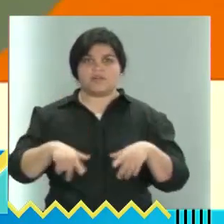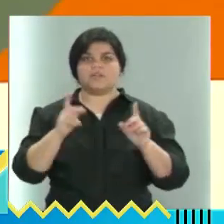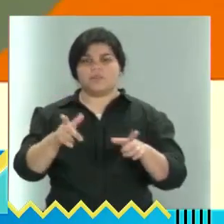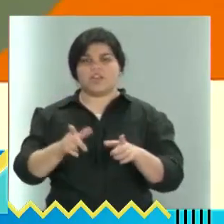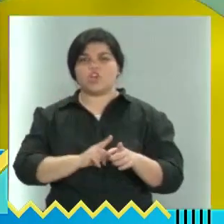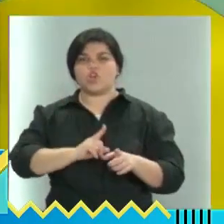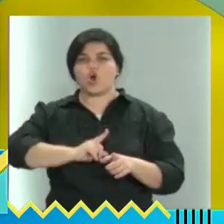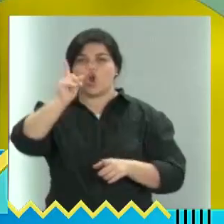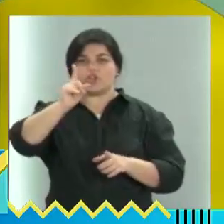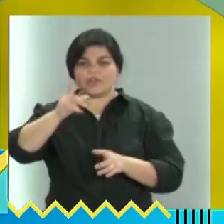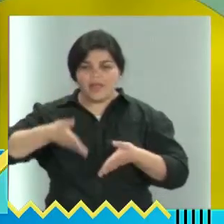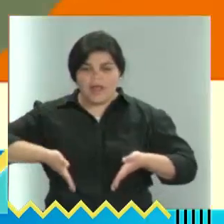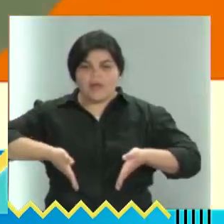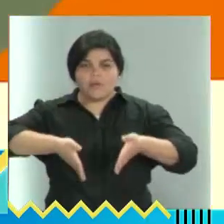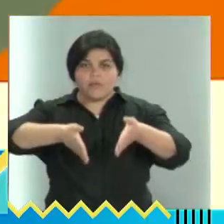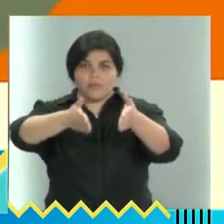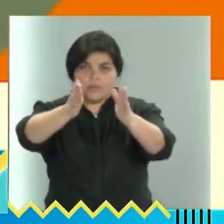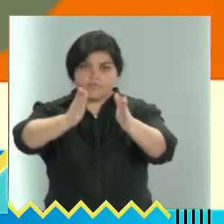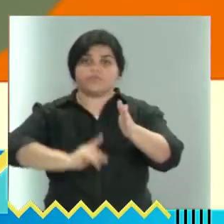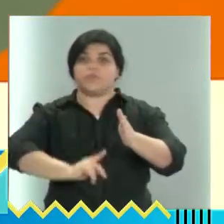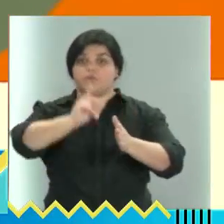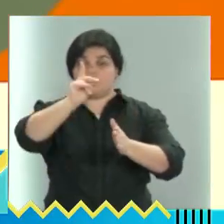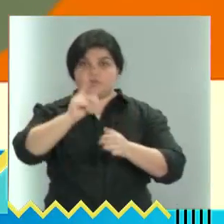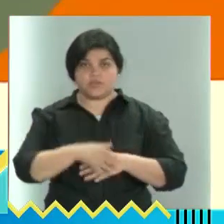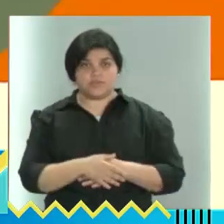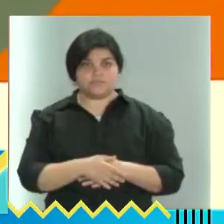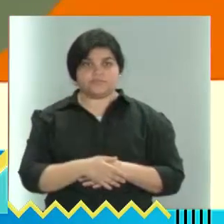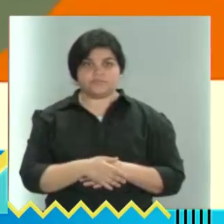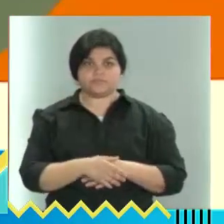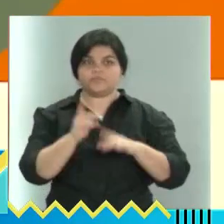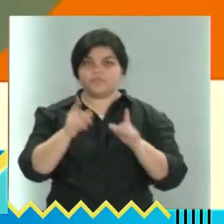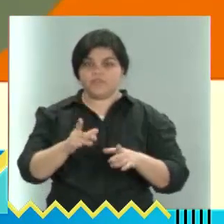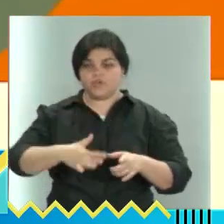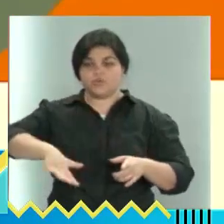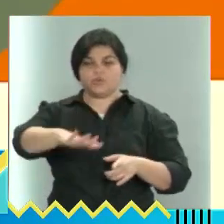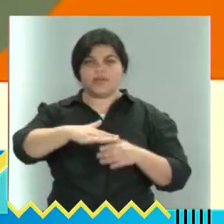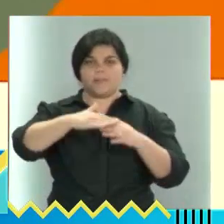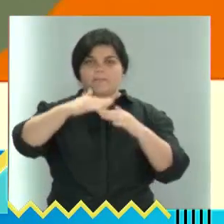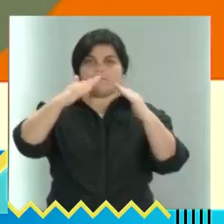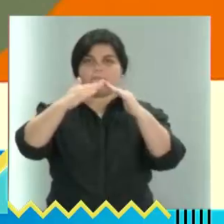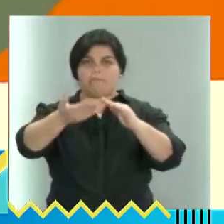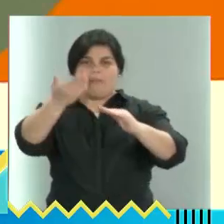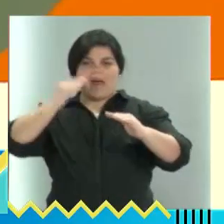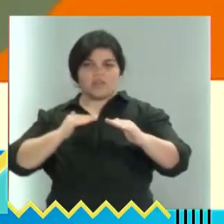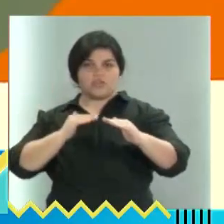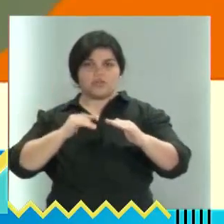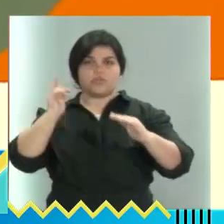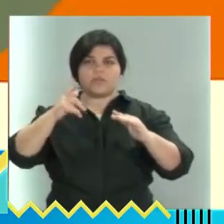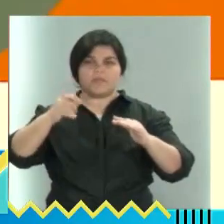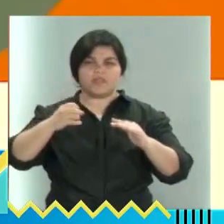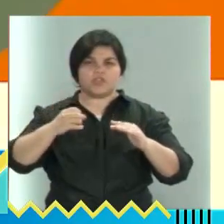norte, el espacio, el uso del patio, la sombra,